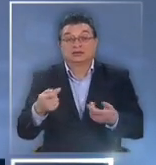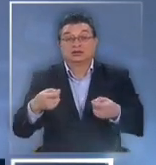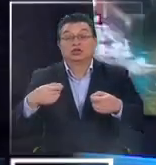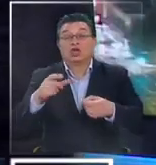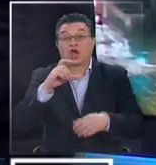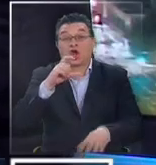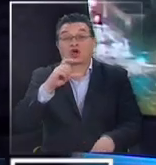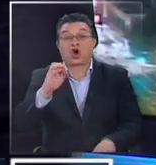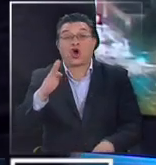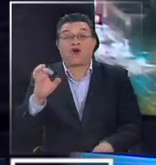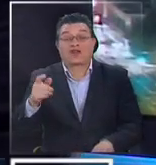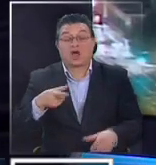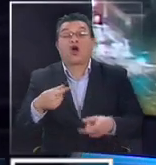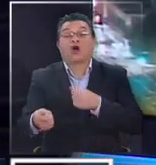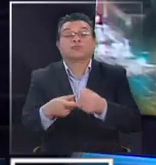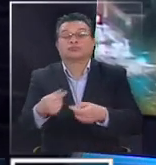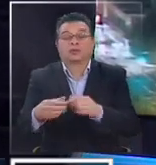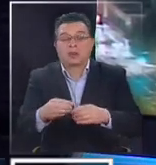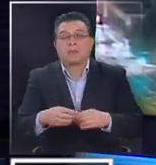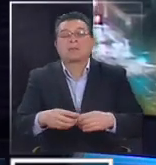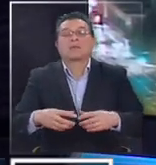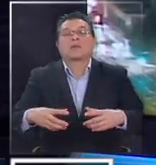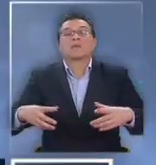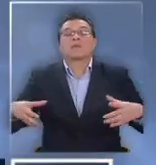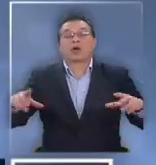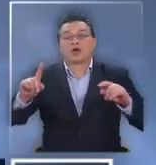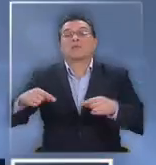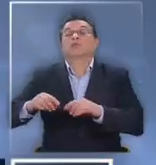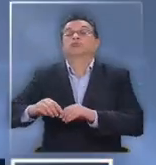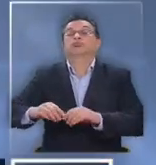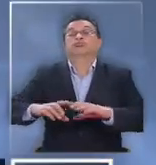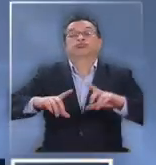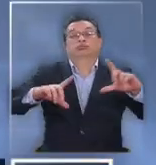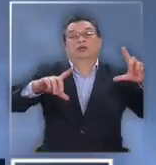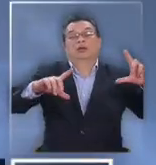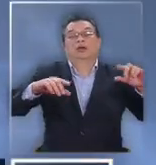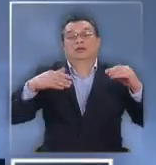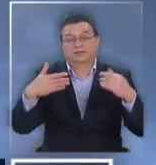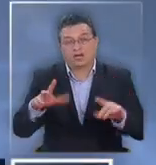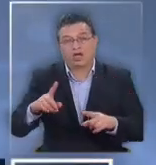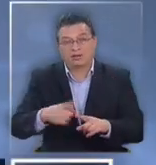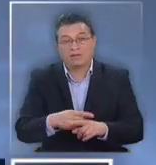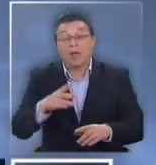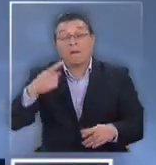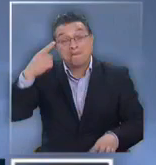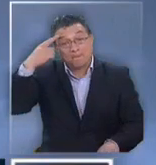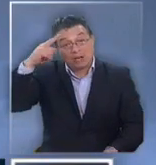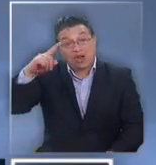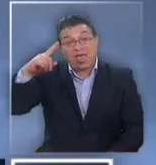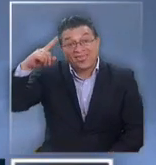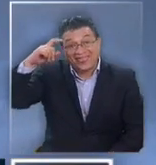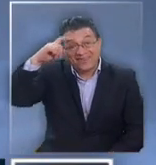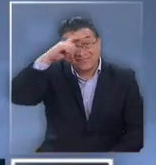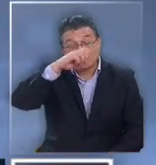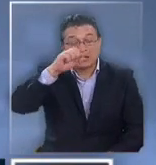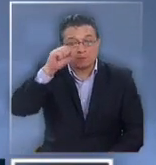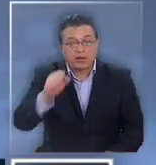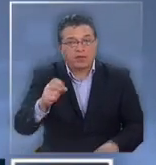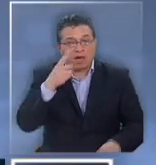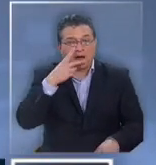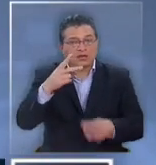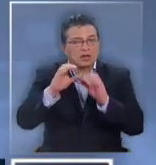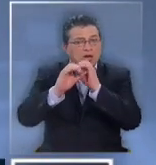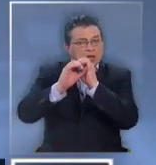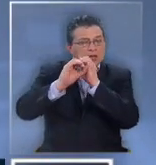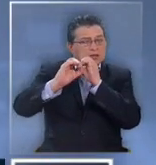de cobre volvió a aumentar ahora es difícil es difícil poder predecir